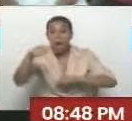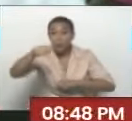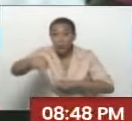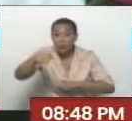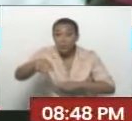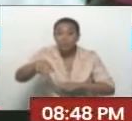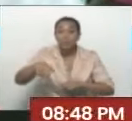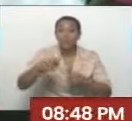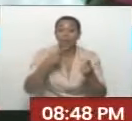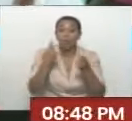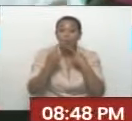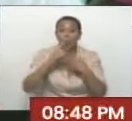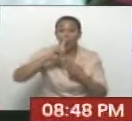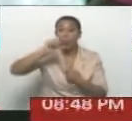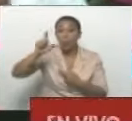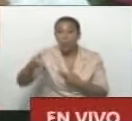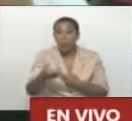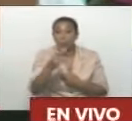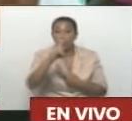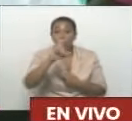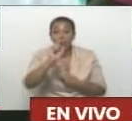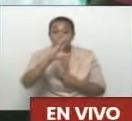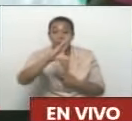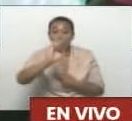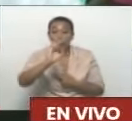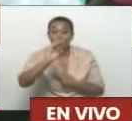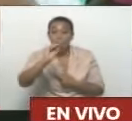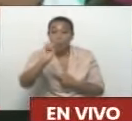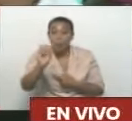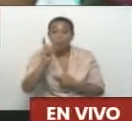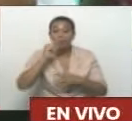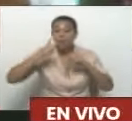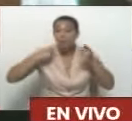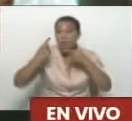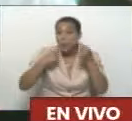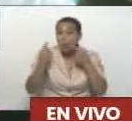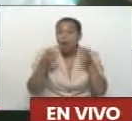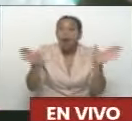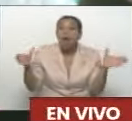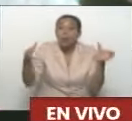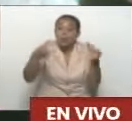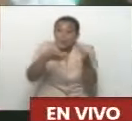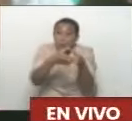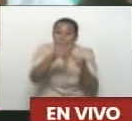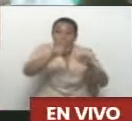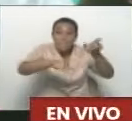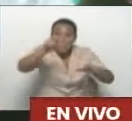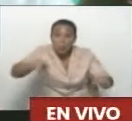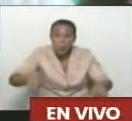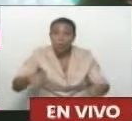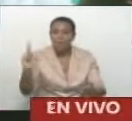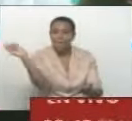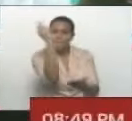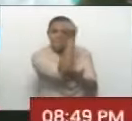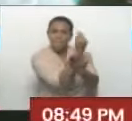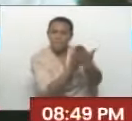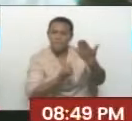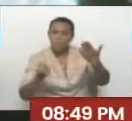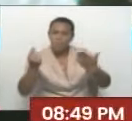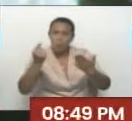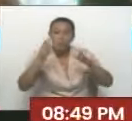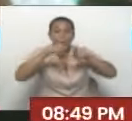el Guaguancó de Colores, el barrio que se expresa a través de la organización, de la muralización y de